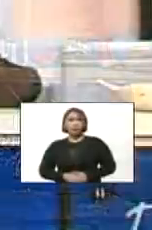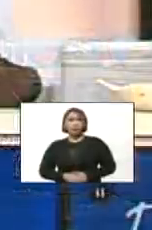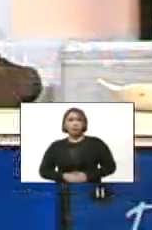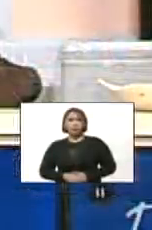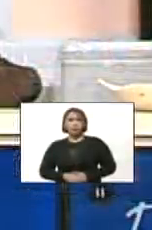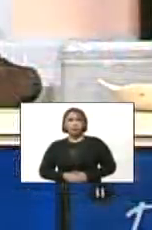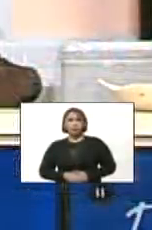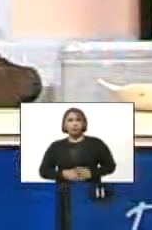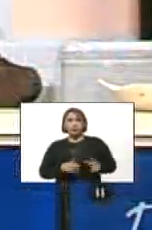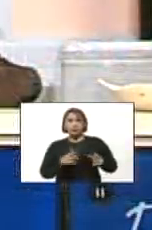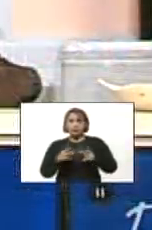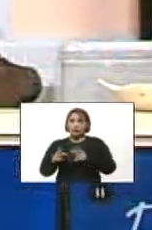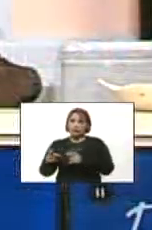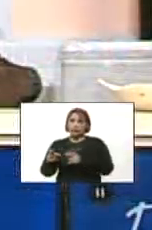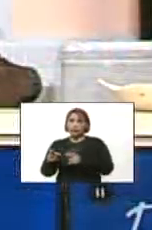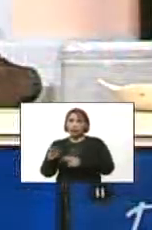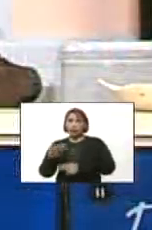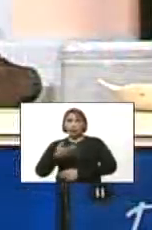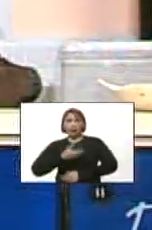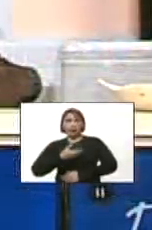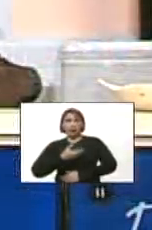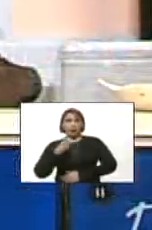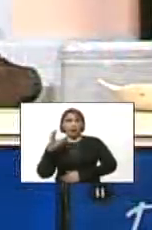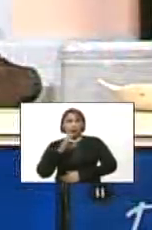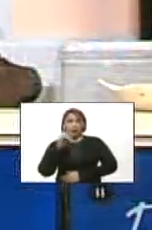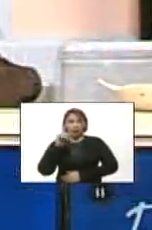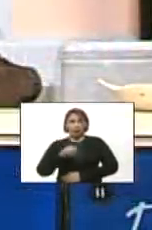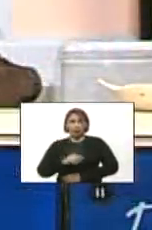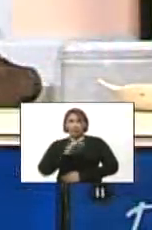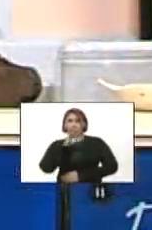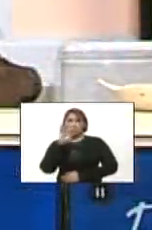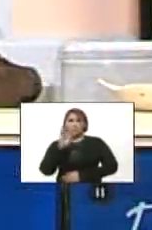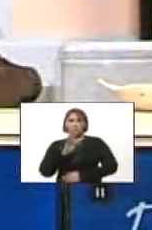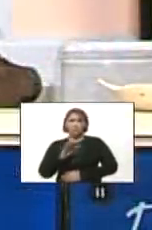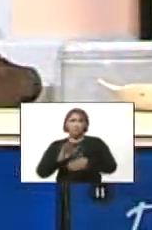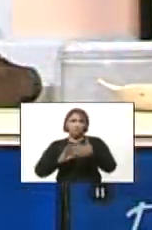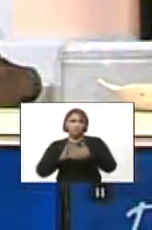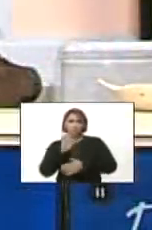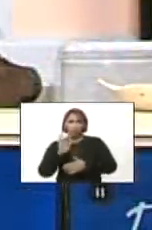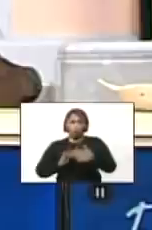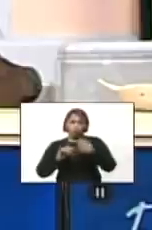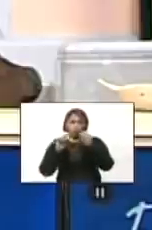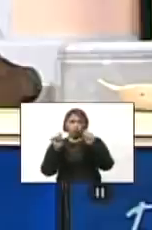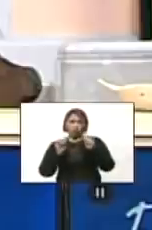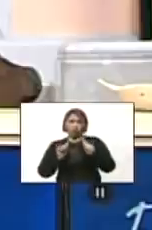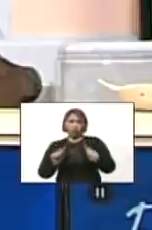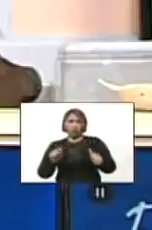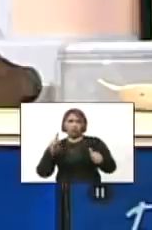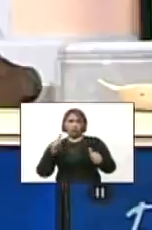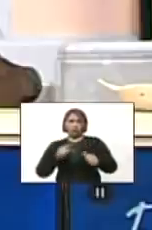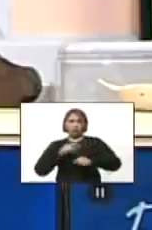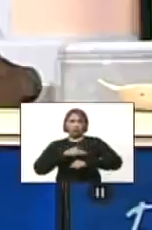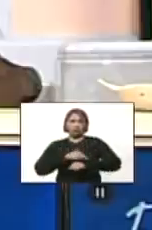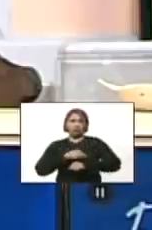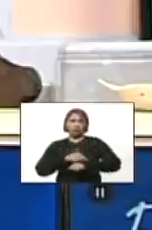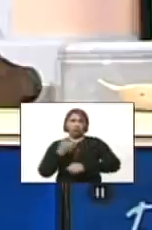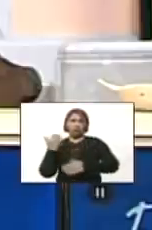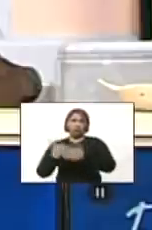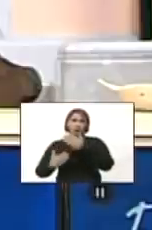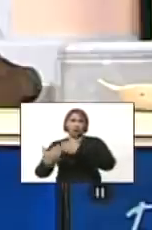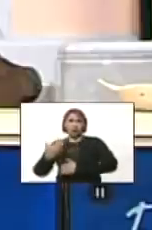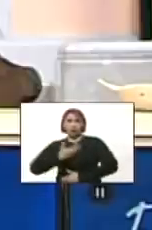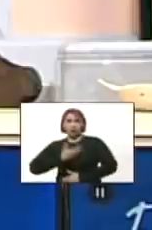editado por la Alcaldía de Caracas, Fondo Editorial Fundarte. En tiempos en que era alcalde